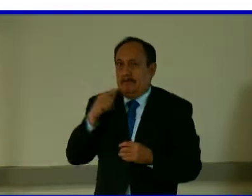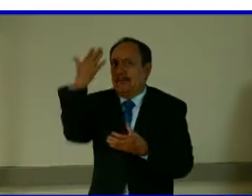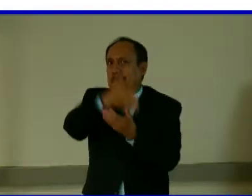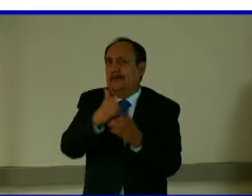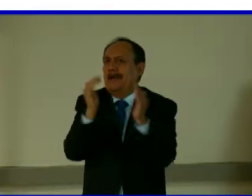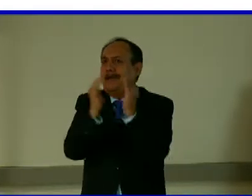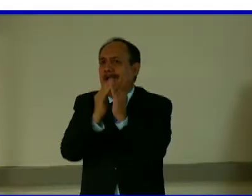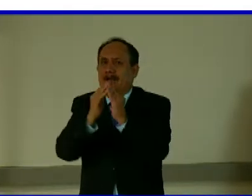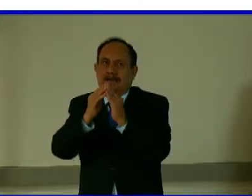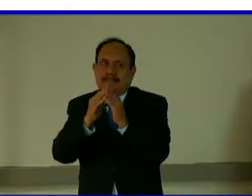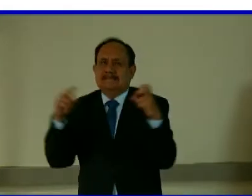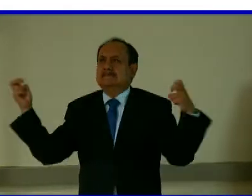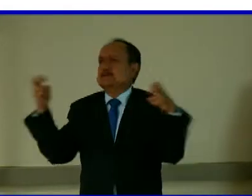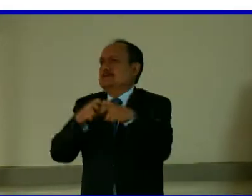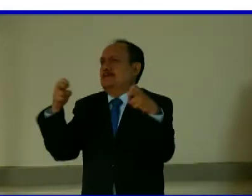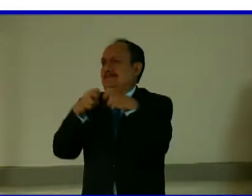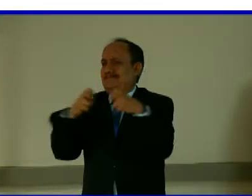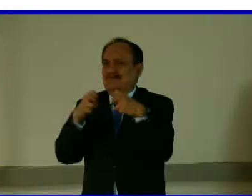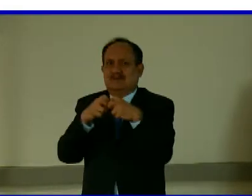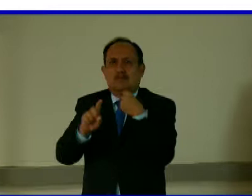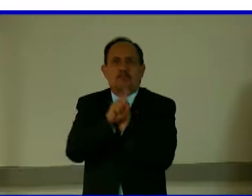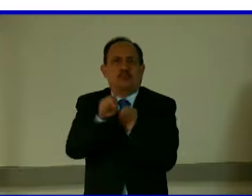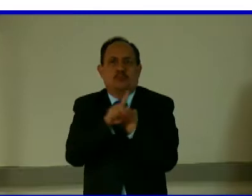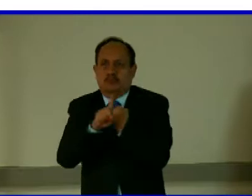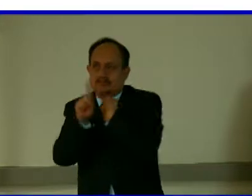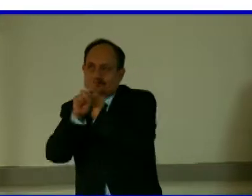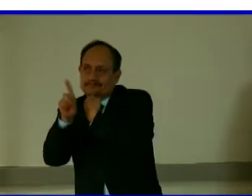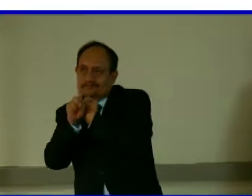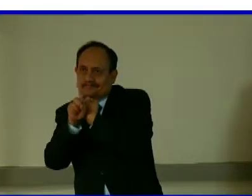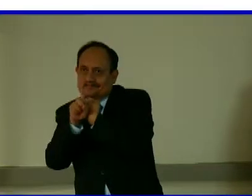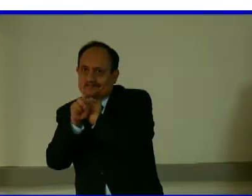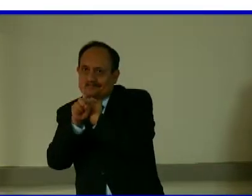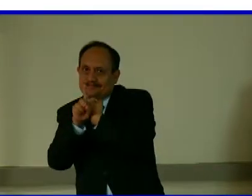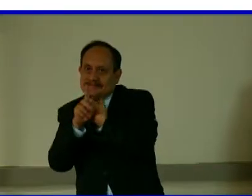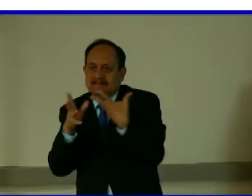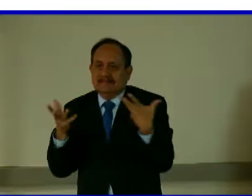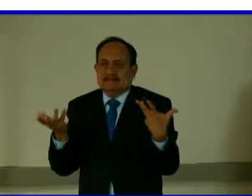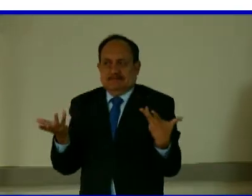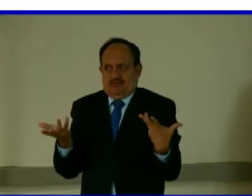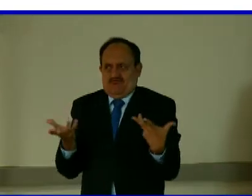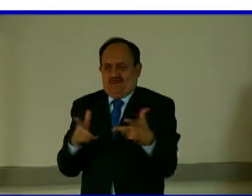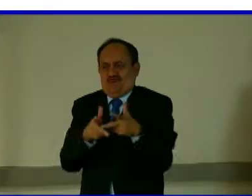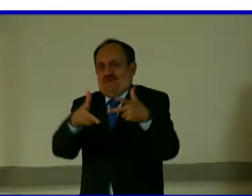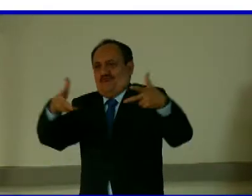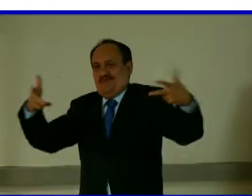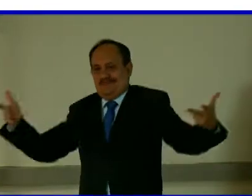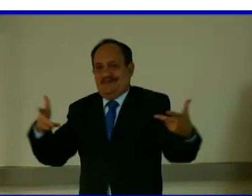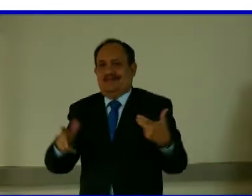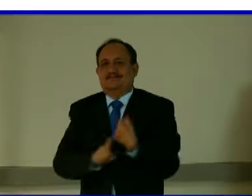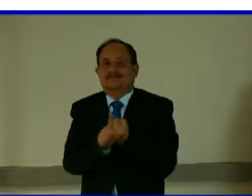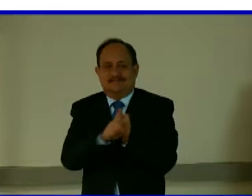casa, la tensión que hay en todo el hogar es insostenible.